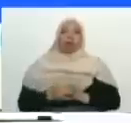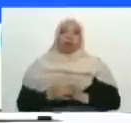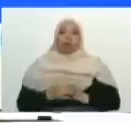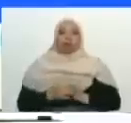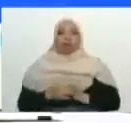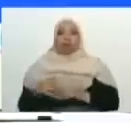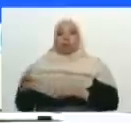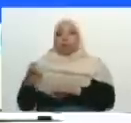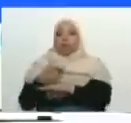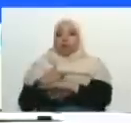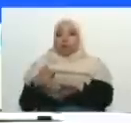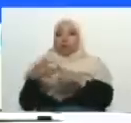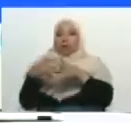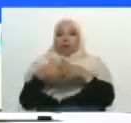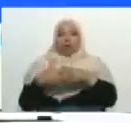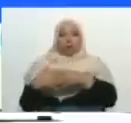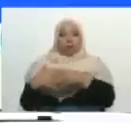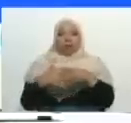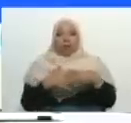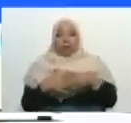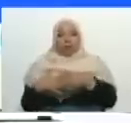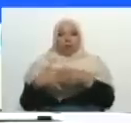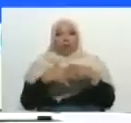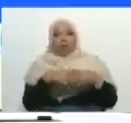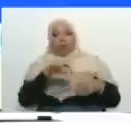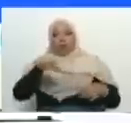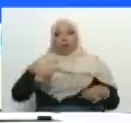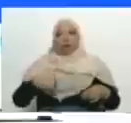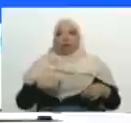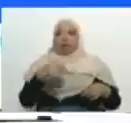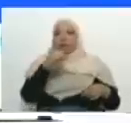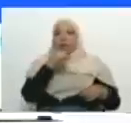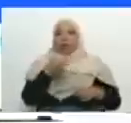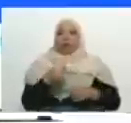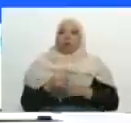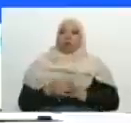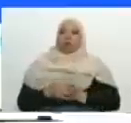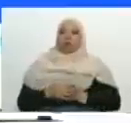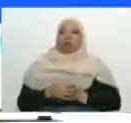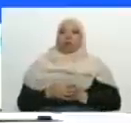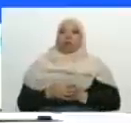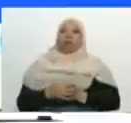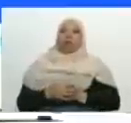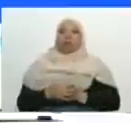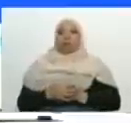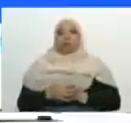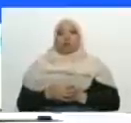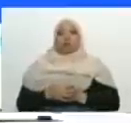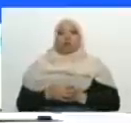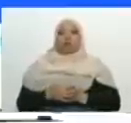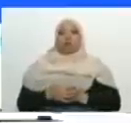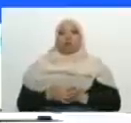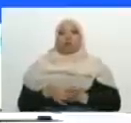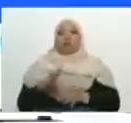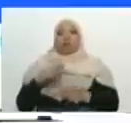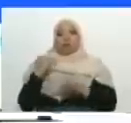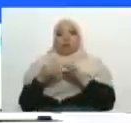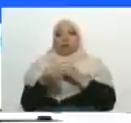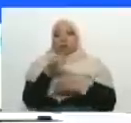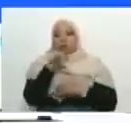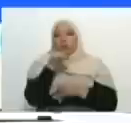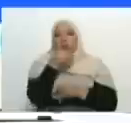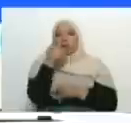Es el gobierno de los Estados Unidos. ¿Cómo pueden decir que no? Si enviaron una carta